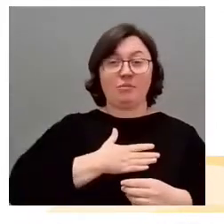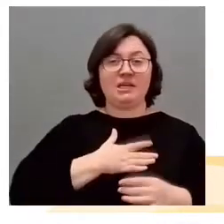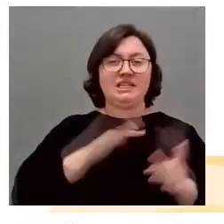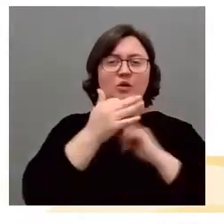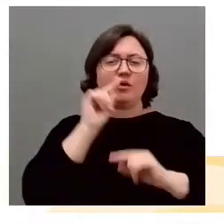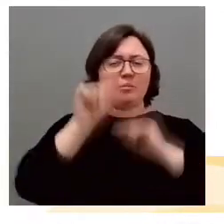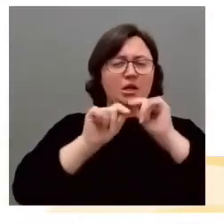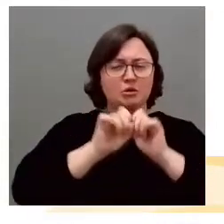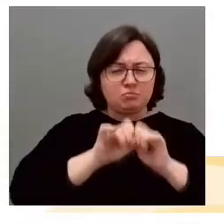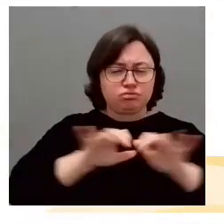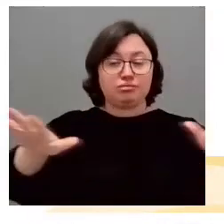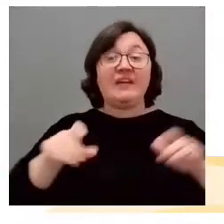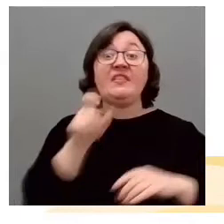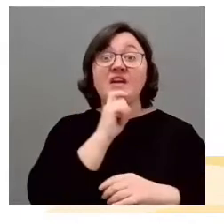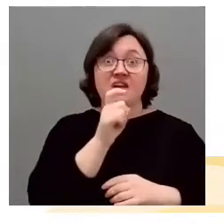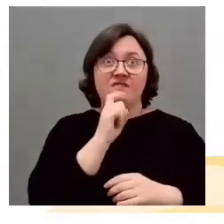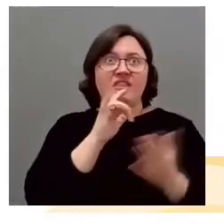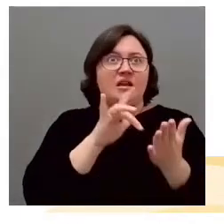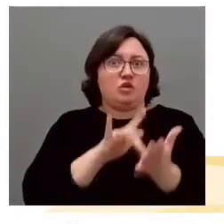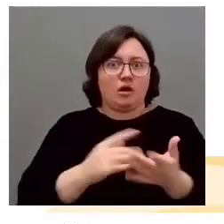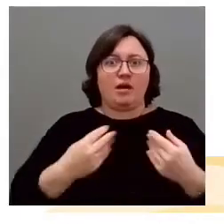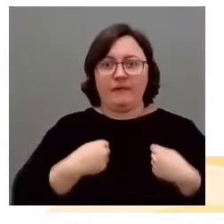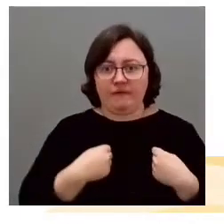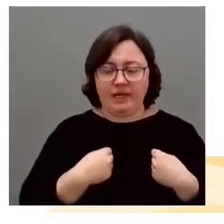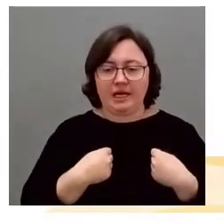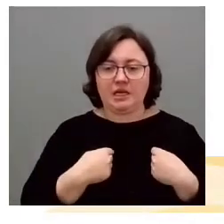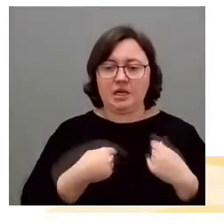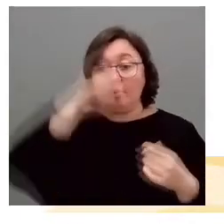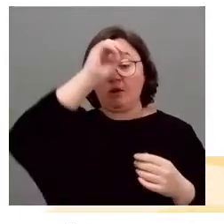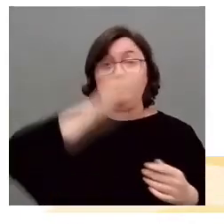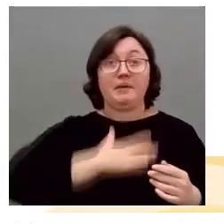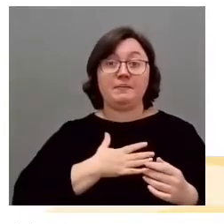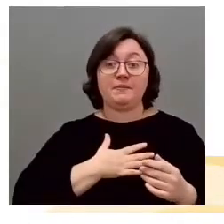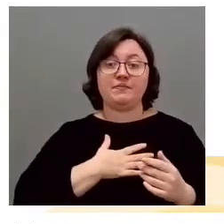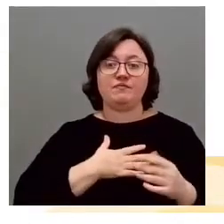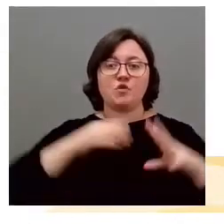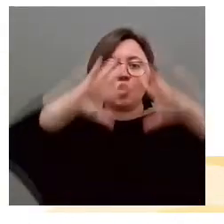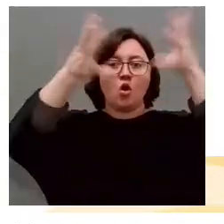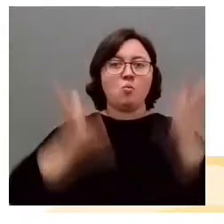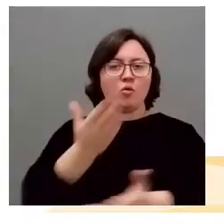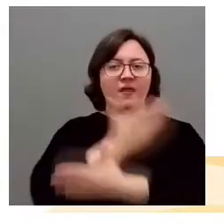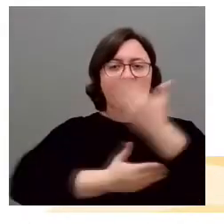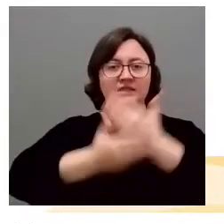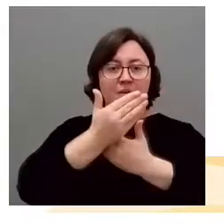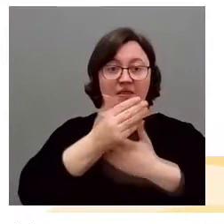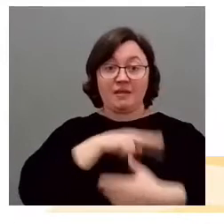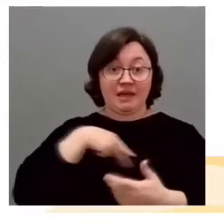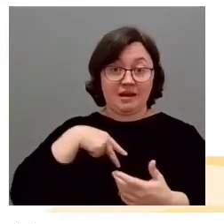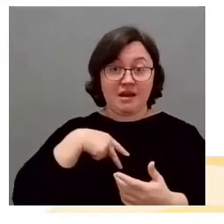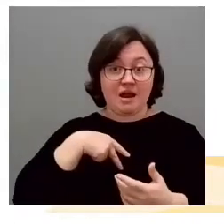situación tan difícil que nos ha tocado vivir, yo creo que en el mundo de la discapacidad y